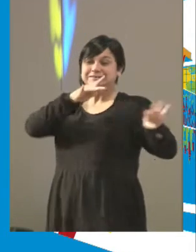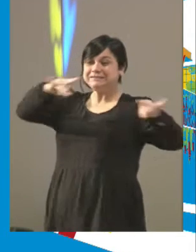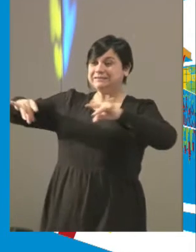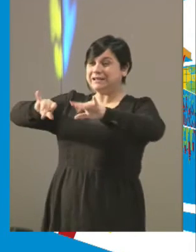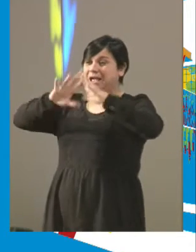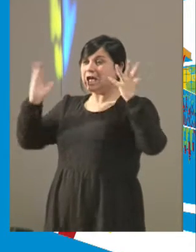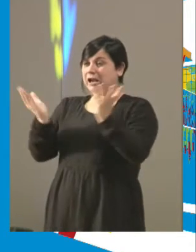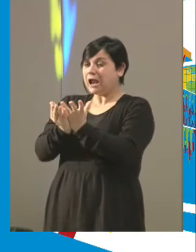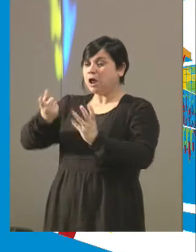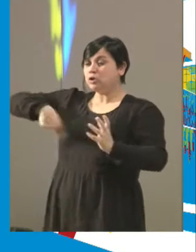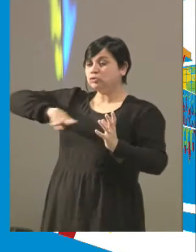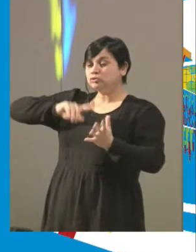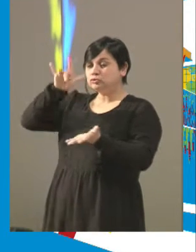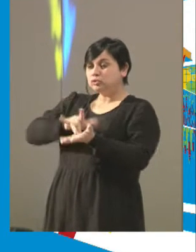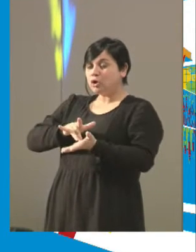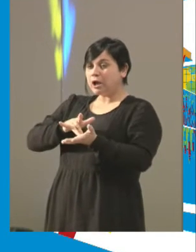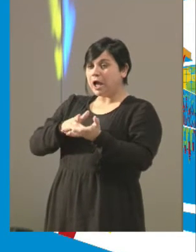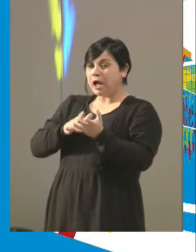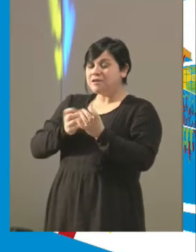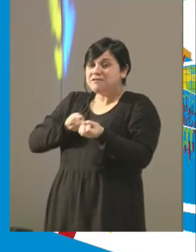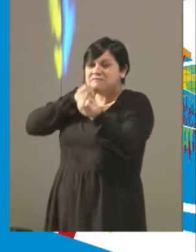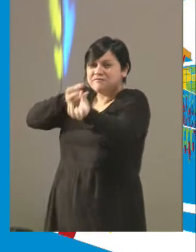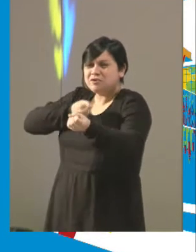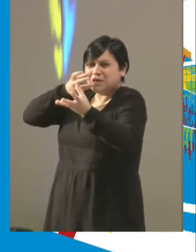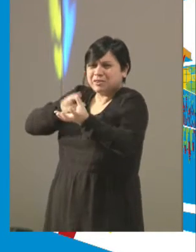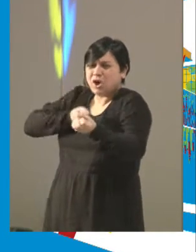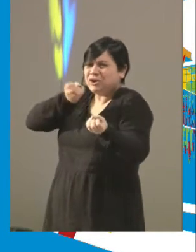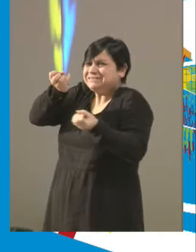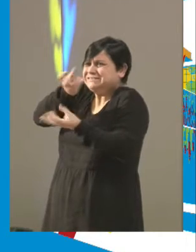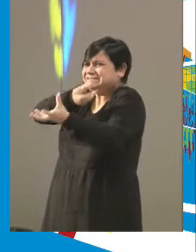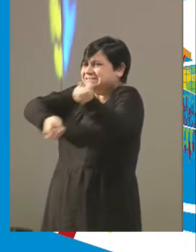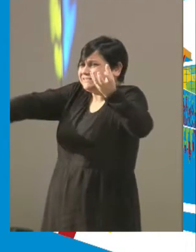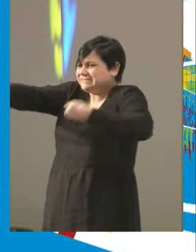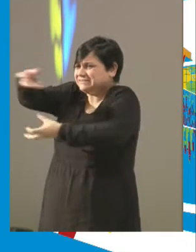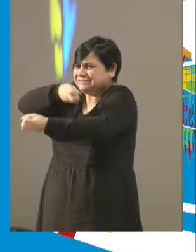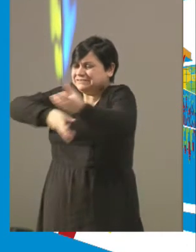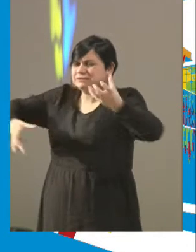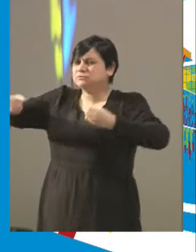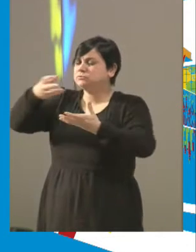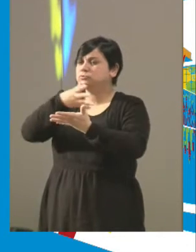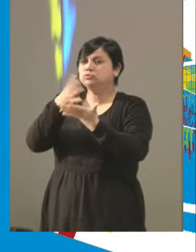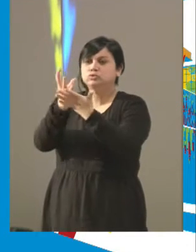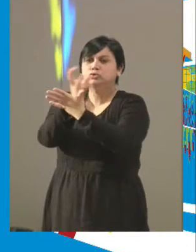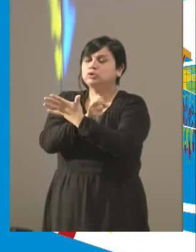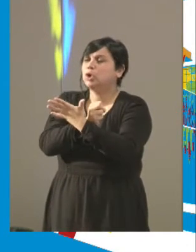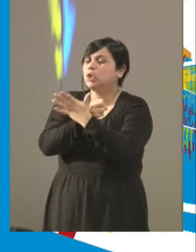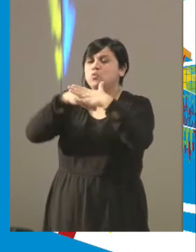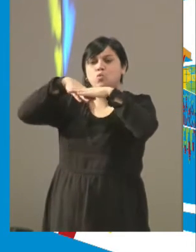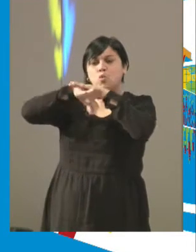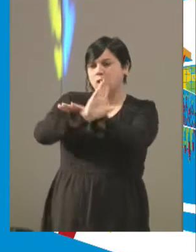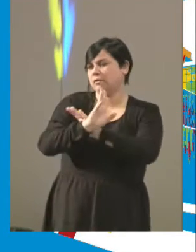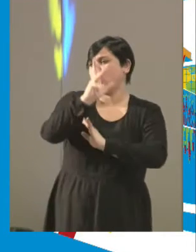todos nosotros estamos emitiendo una cantidad de información brutal y no se pierde nada, todo está yendo a algún sitio, ¿no?